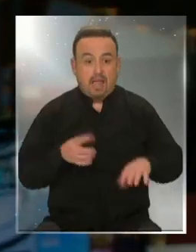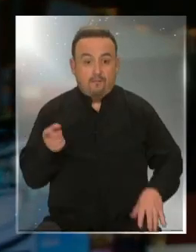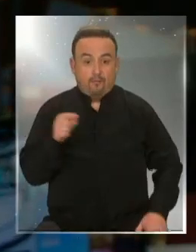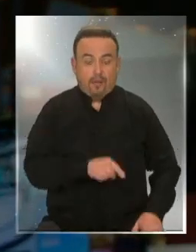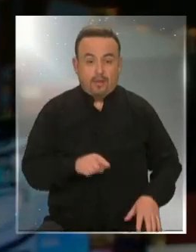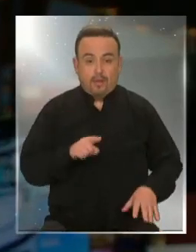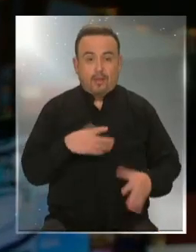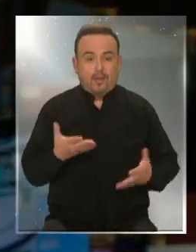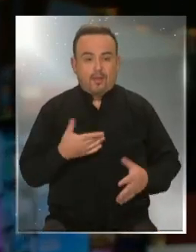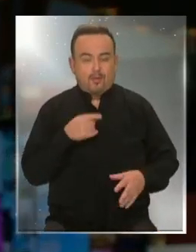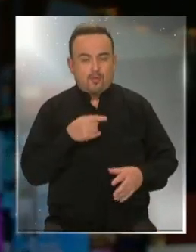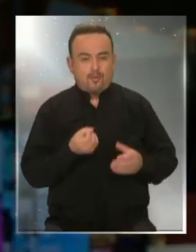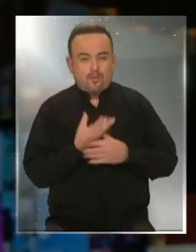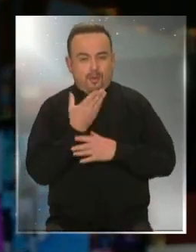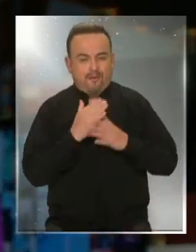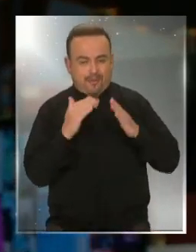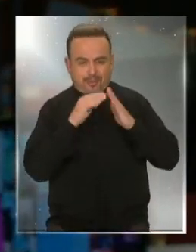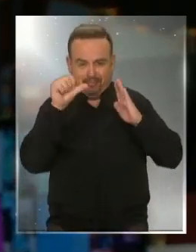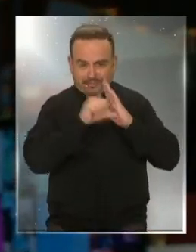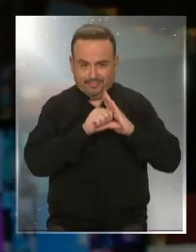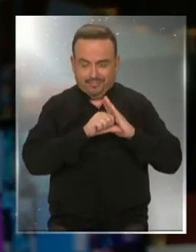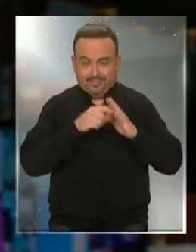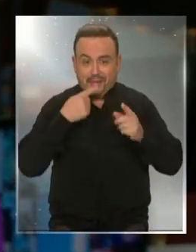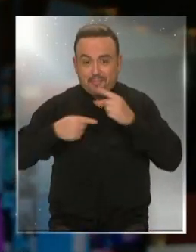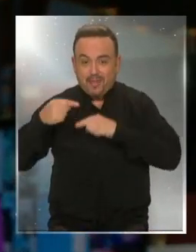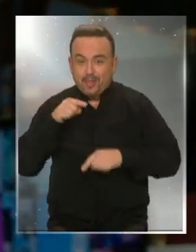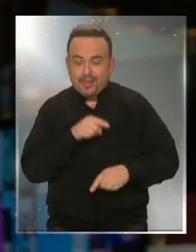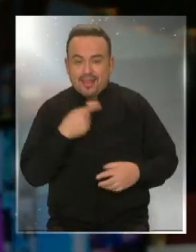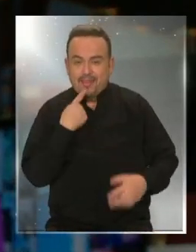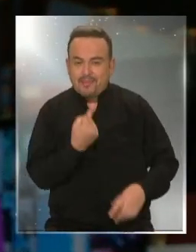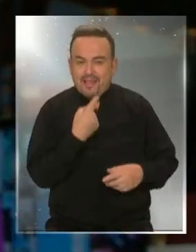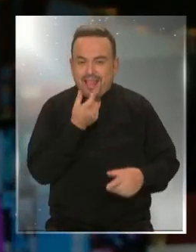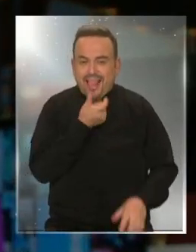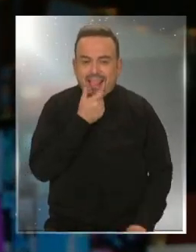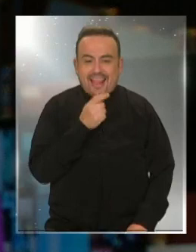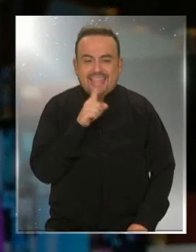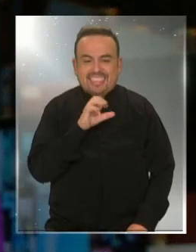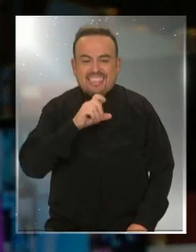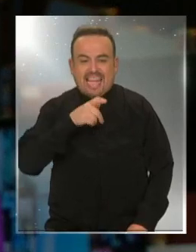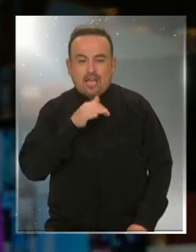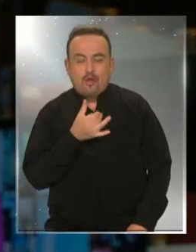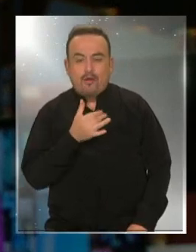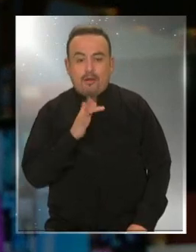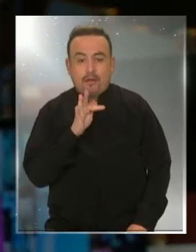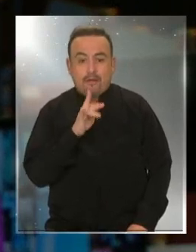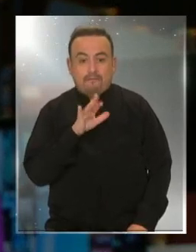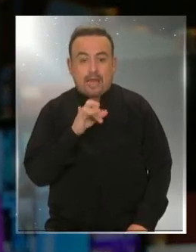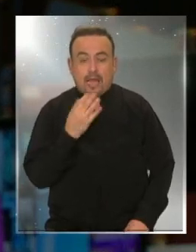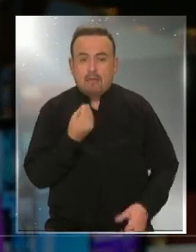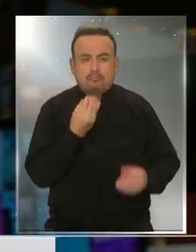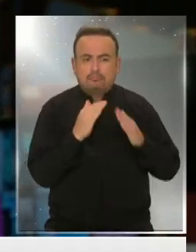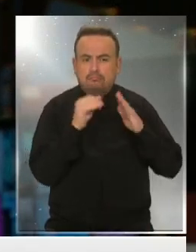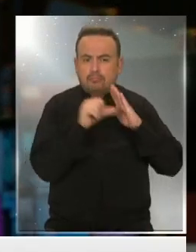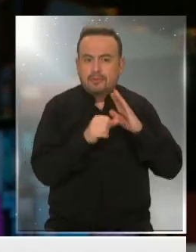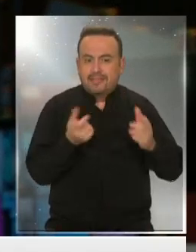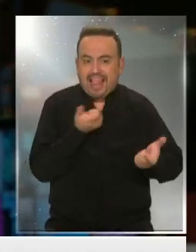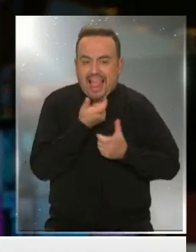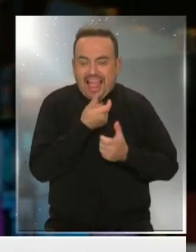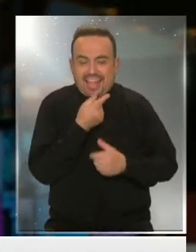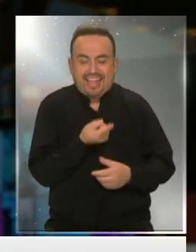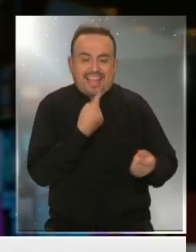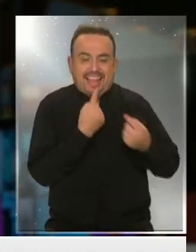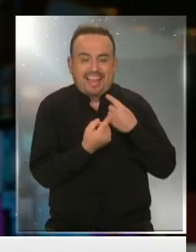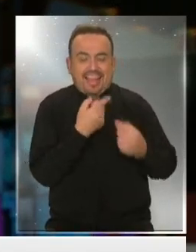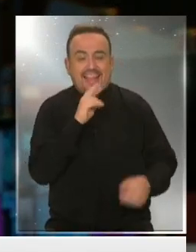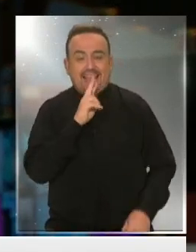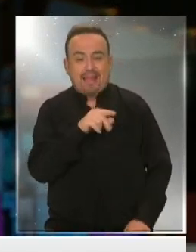Regreso en un nuevo capítulo de nuestro cuarentenario. Le preguntamos al comediante Sergio Freire cómo pasa el confinamiento. Entre risas respondió a las